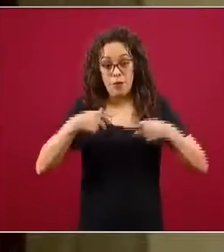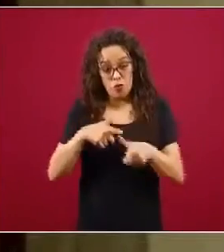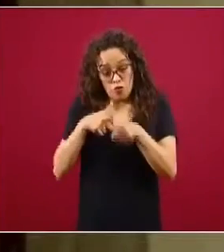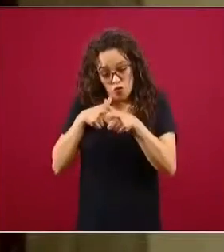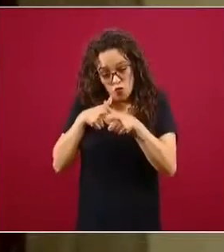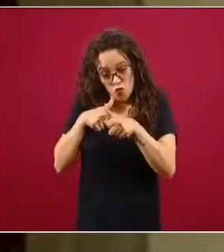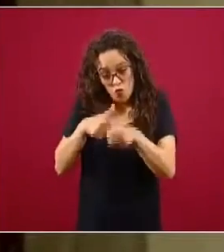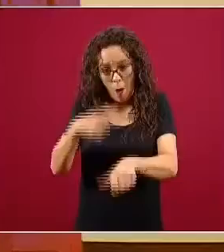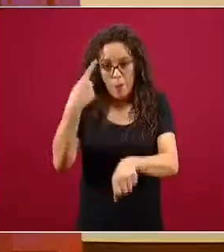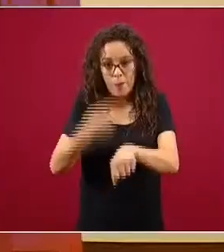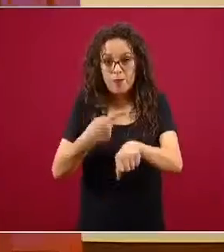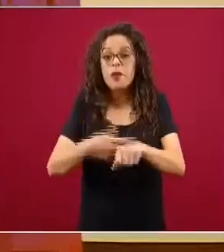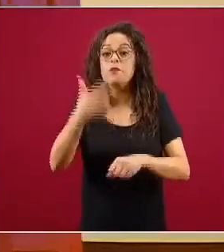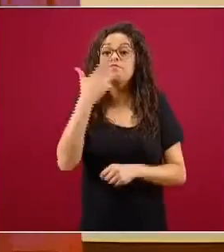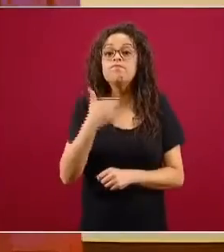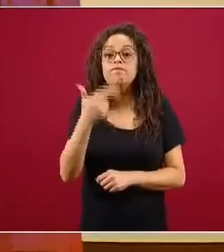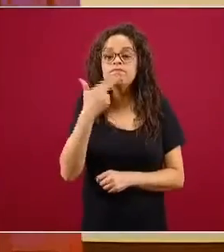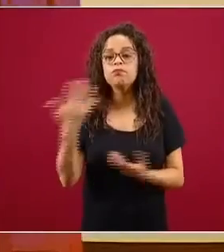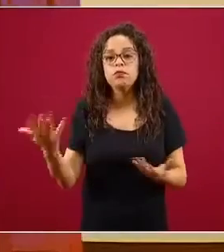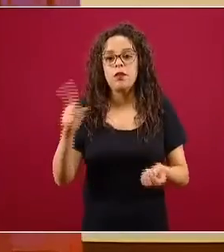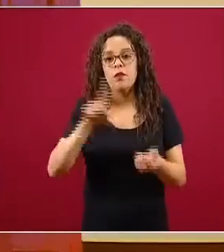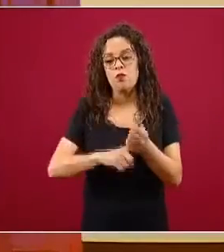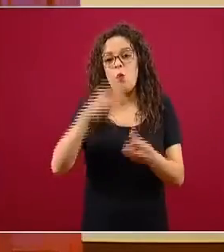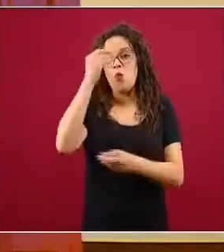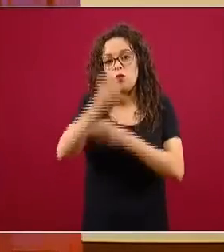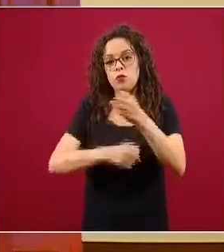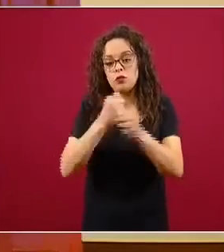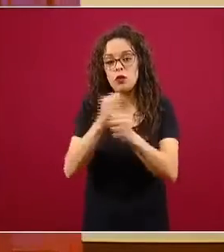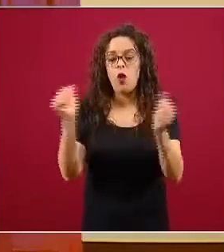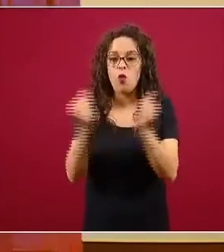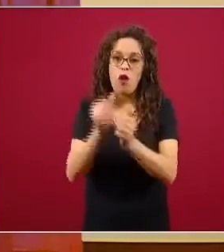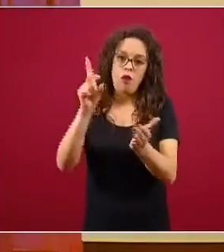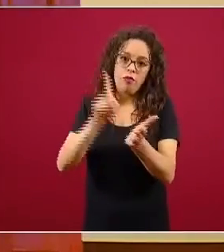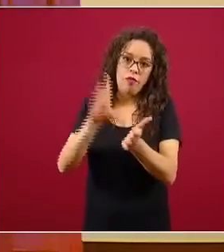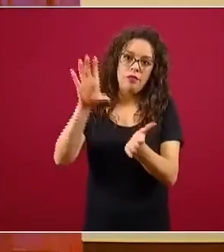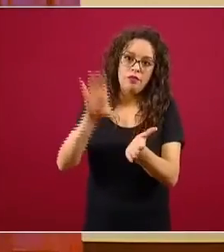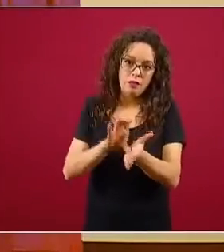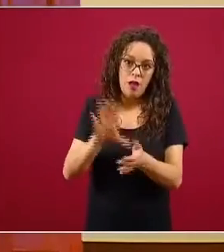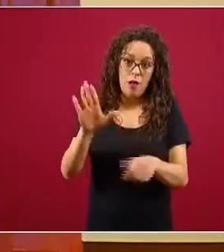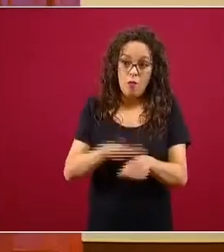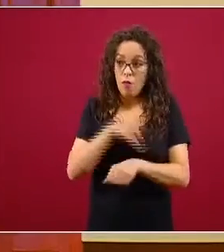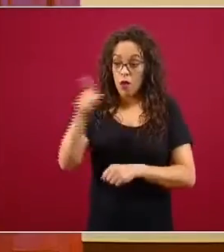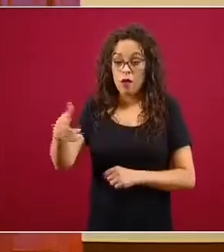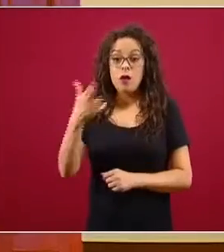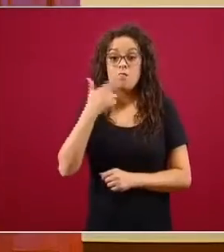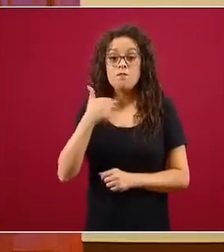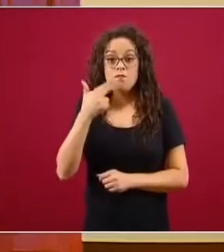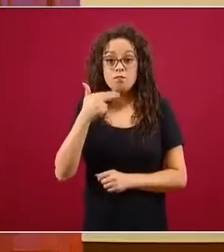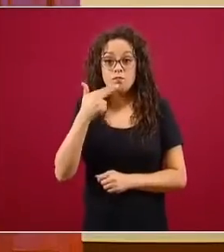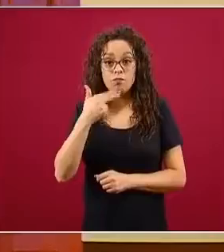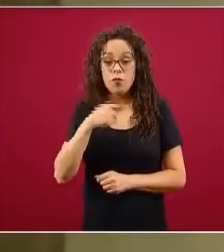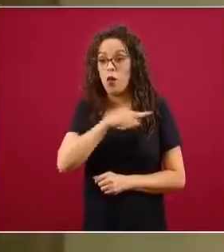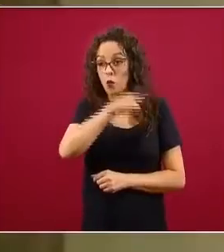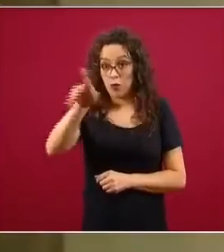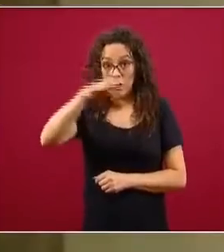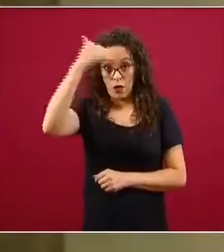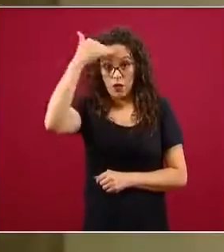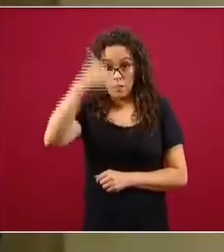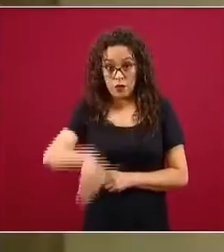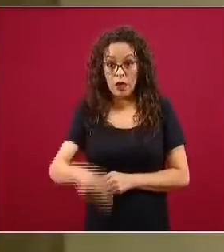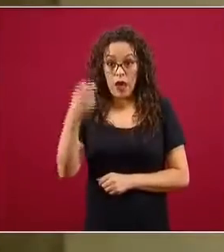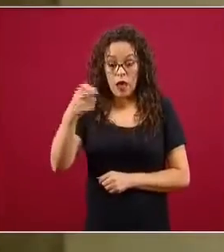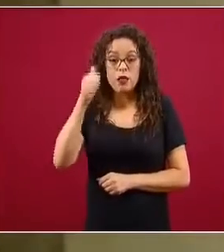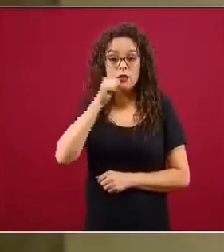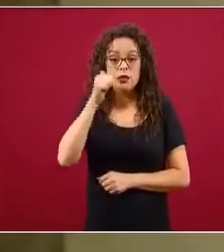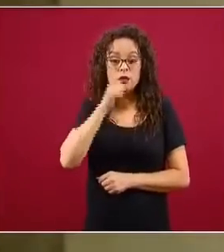son años con mucha discapacidad, con muchas complicaciones. Como bien saben, diabetes es la primera causa de amputaciones, diabetes es la